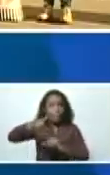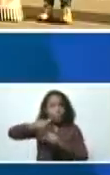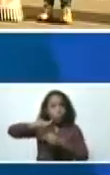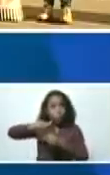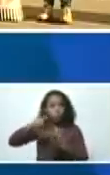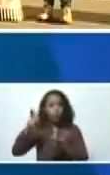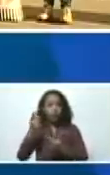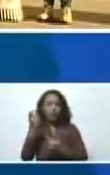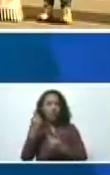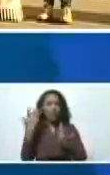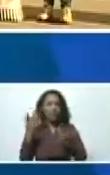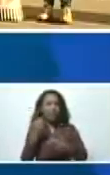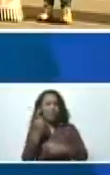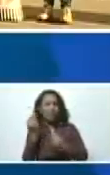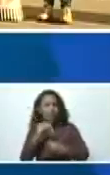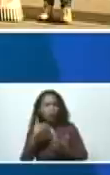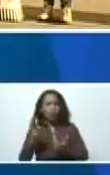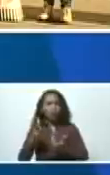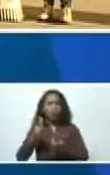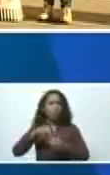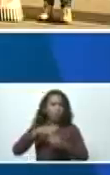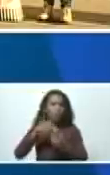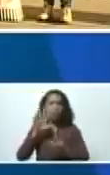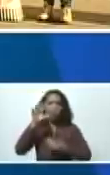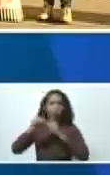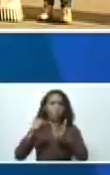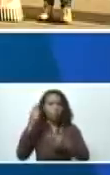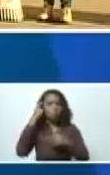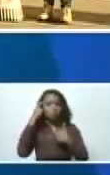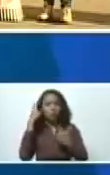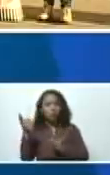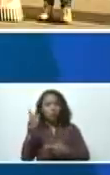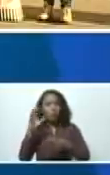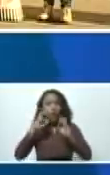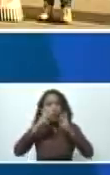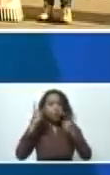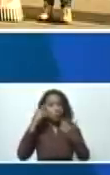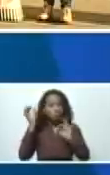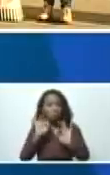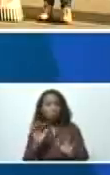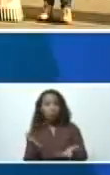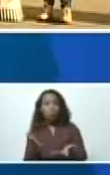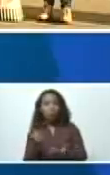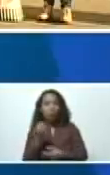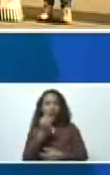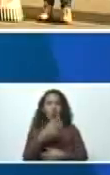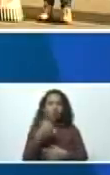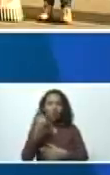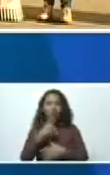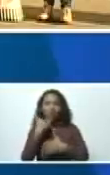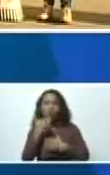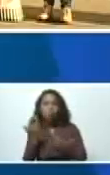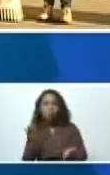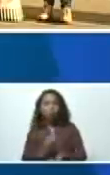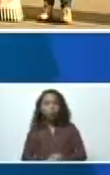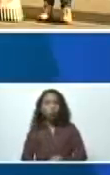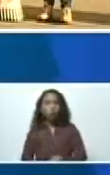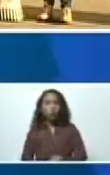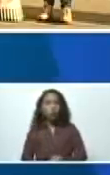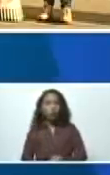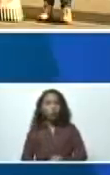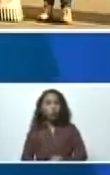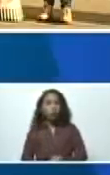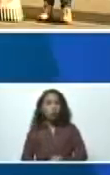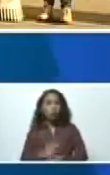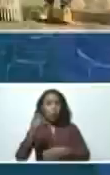¿Cuánto hace falta para el maíz? ¡Rum! Y bueno, uno no sabía de ese maíz, Castro Soteldo. ¿Cuánto de ese maíz era